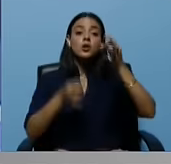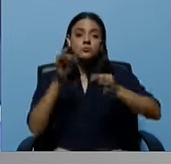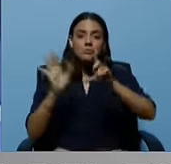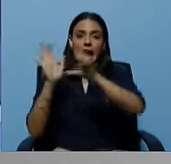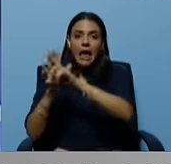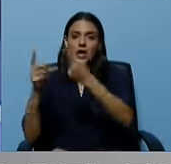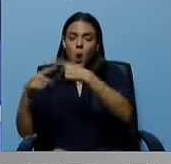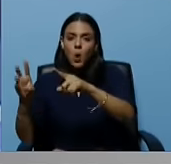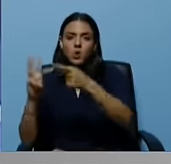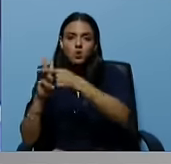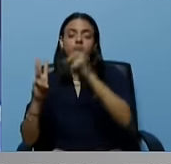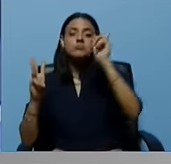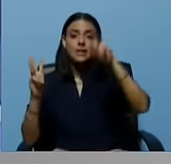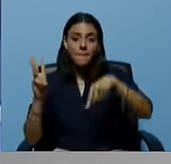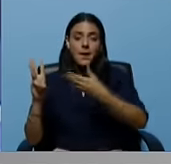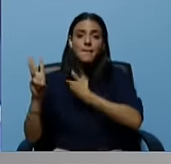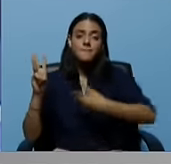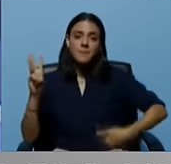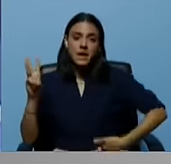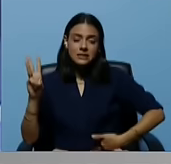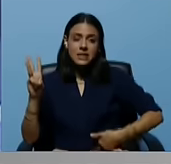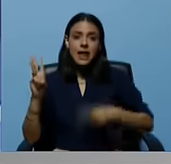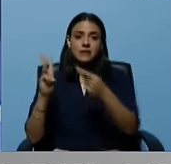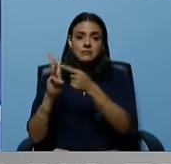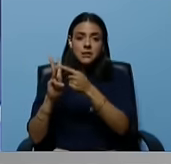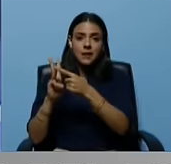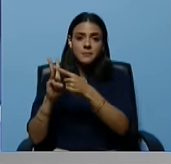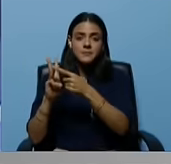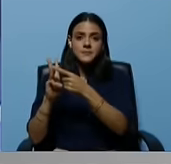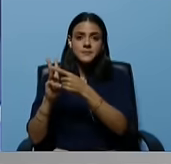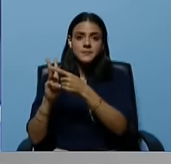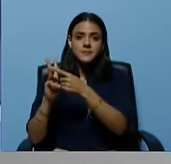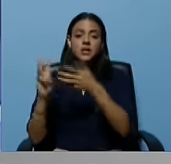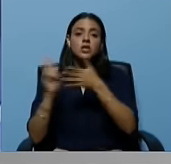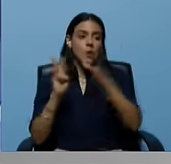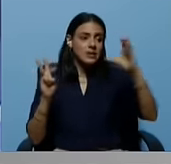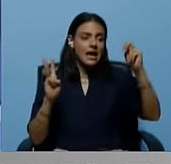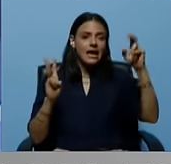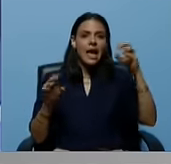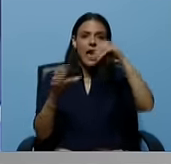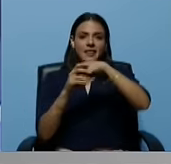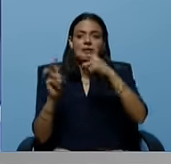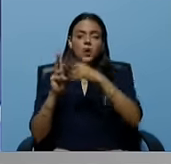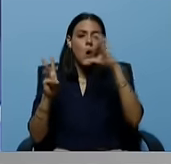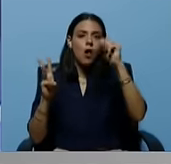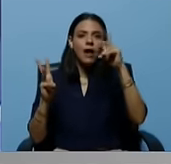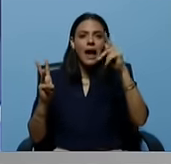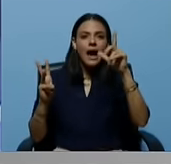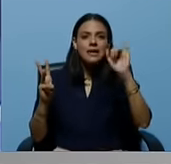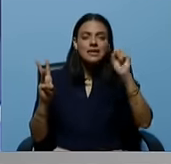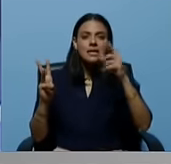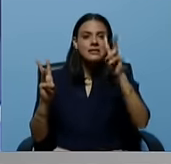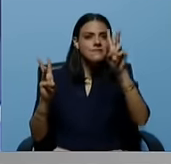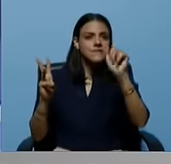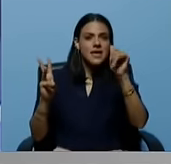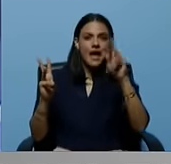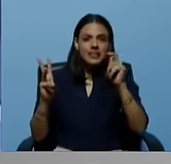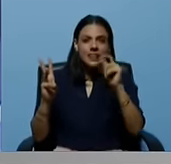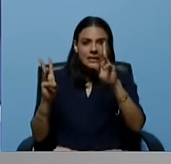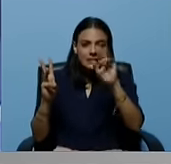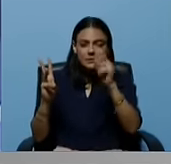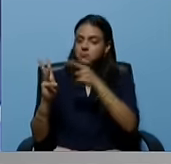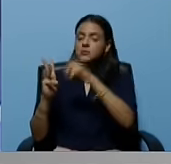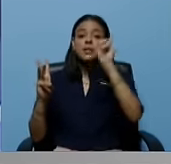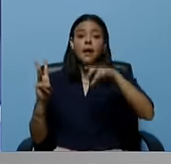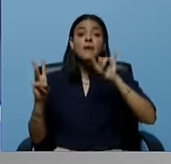cuya presidenta es también presidenta de la Sala Electoral, la magistrada Carlislia Beatriz Rodríguez.